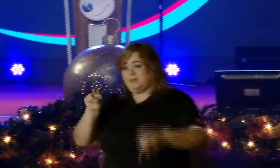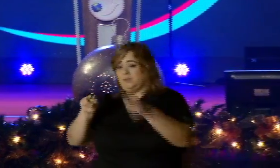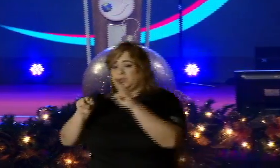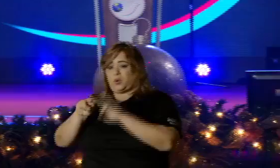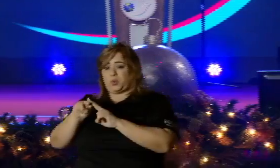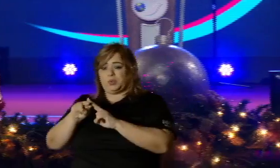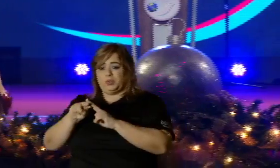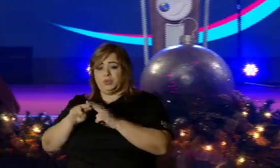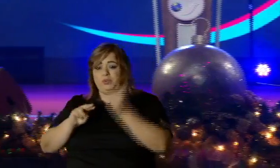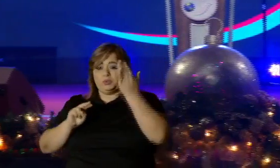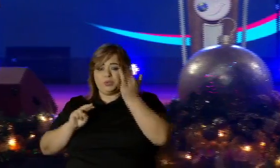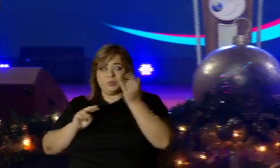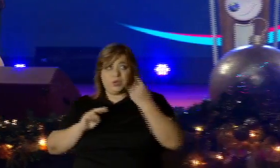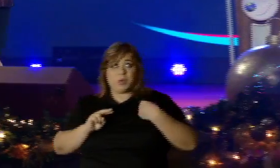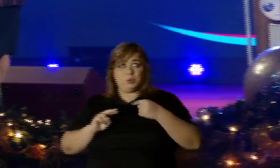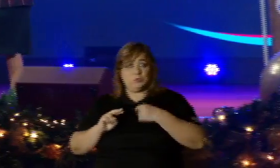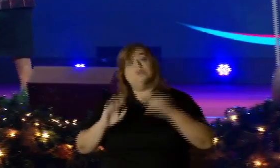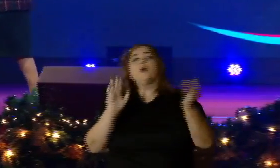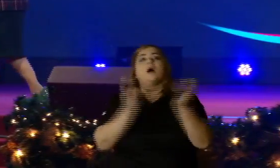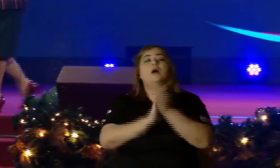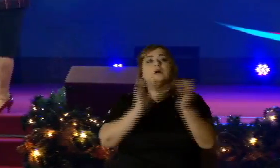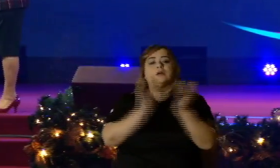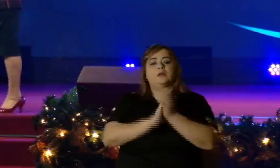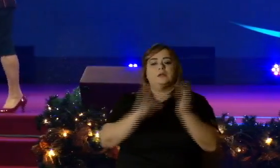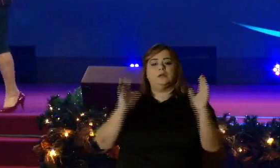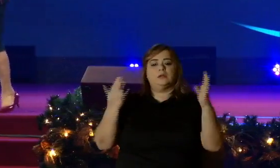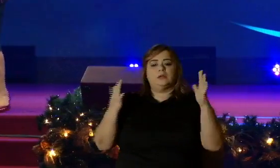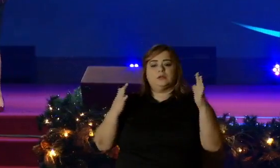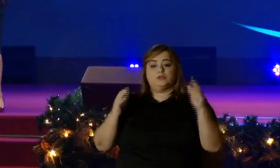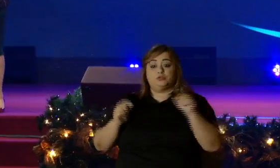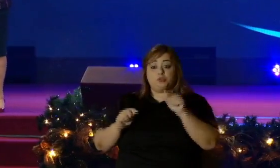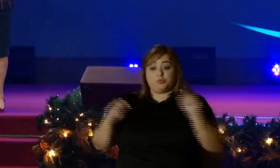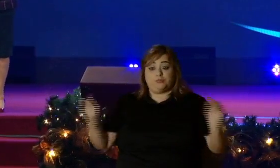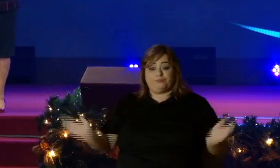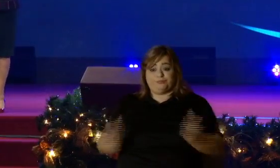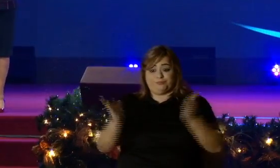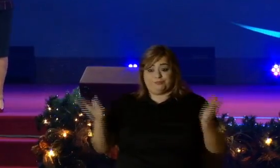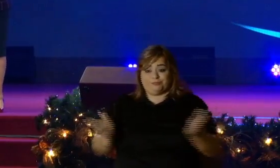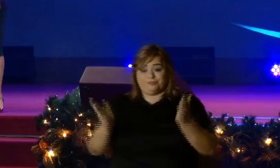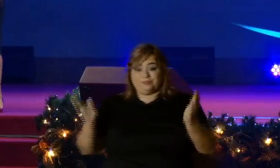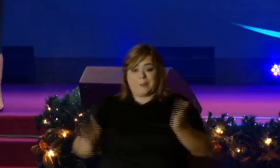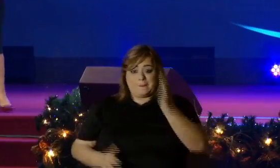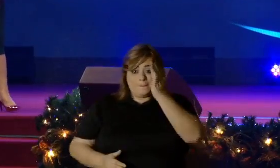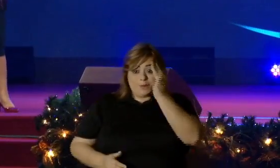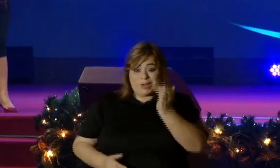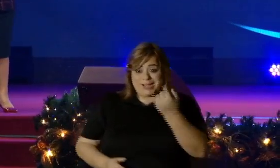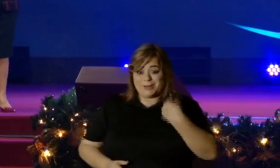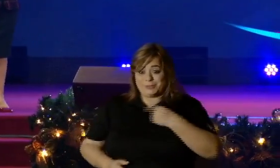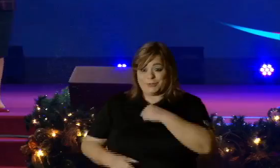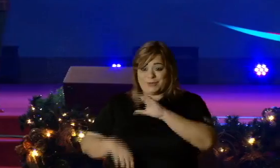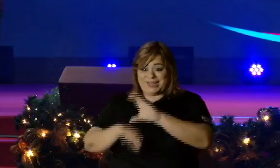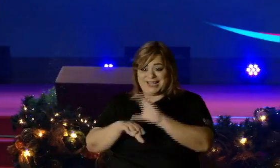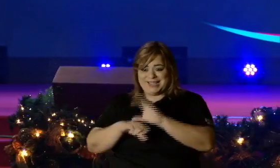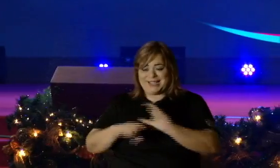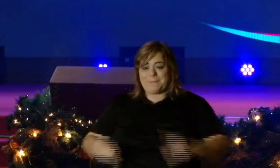Denle un aplauso al Señor. Anímese, que usted está en una iglesia de gente viva. Usted está en una